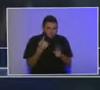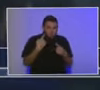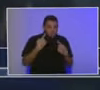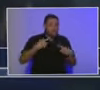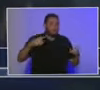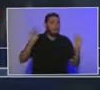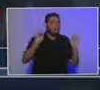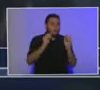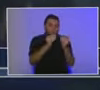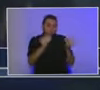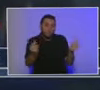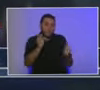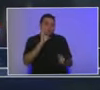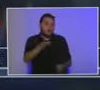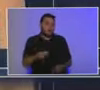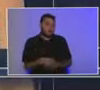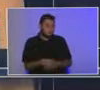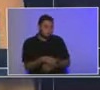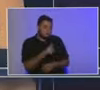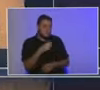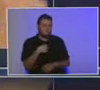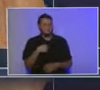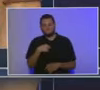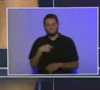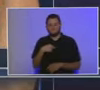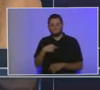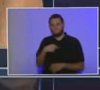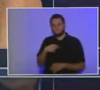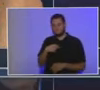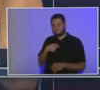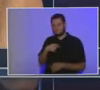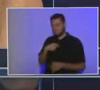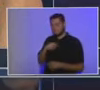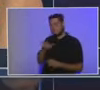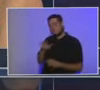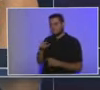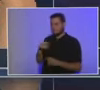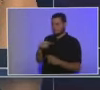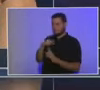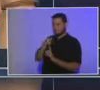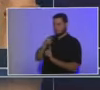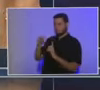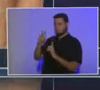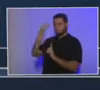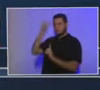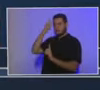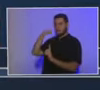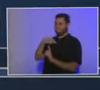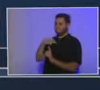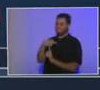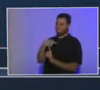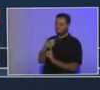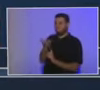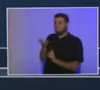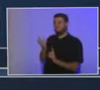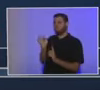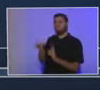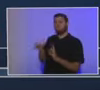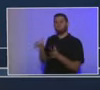creo que no, porque desde el punto de vista político, este es el tipo de asunto que tú dejarías ahí,